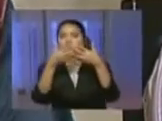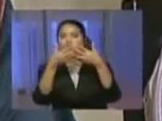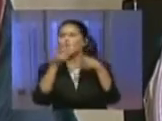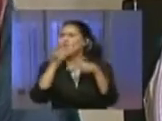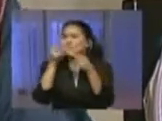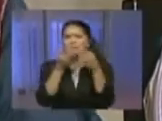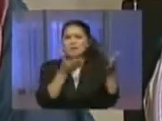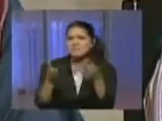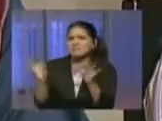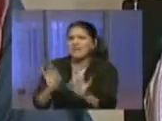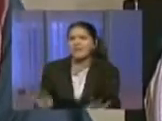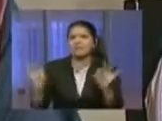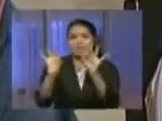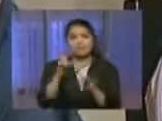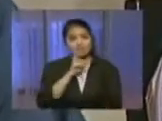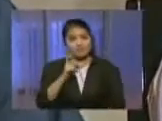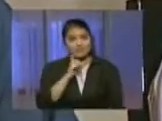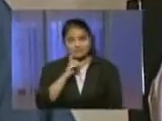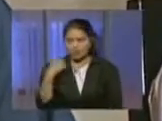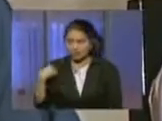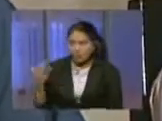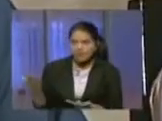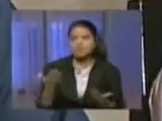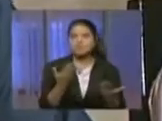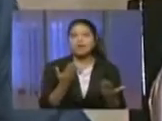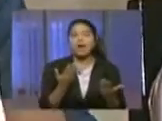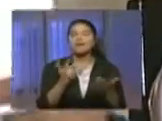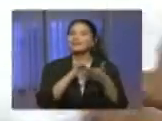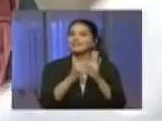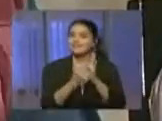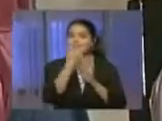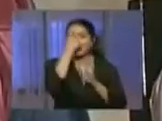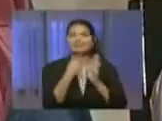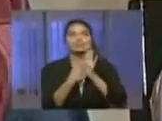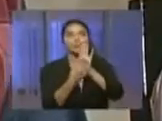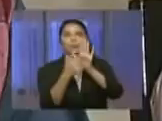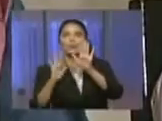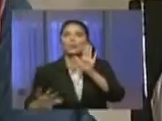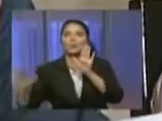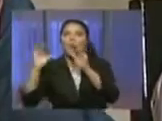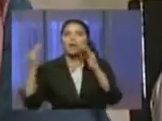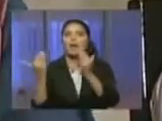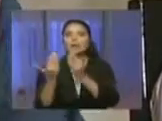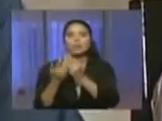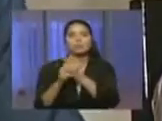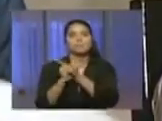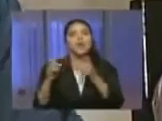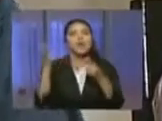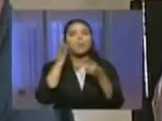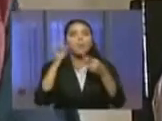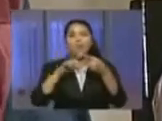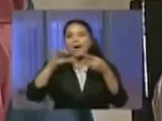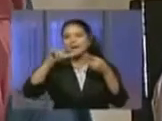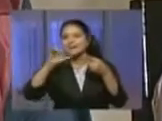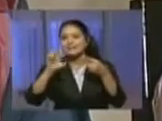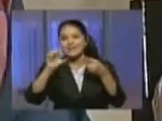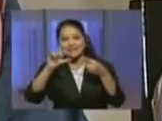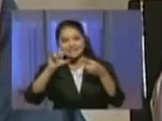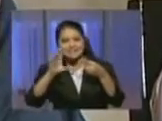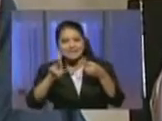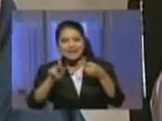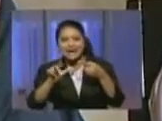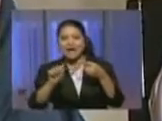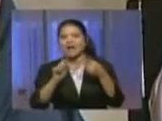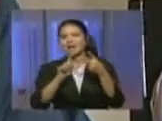es difícil Entonces nosotros ya somos referencia mundial nuestros atletas han tio un gran desempeño Jessica López un gran desempeño en